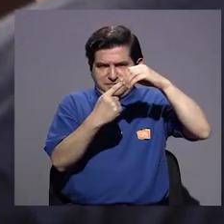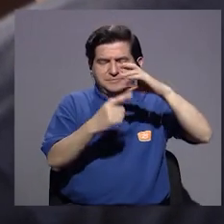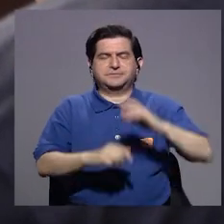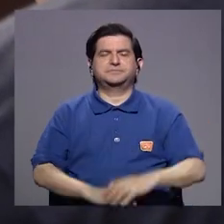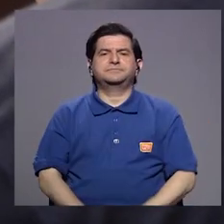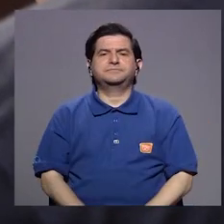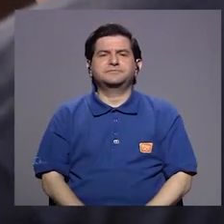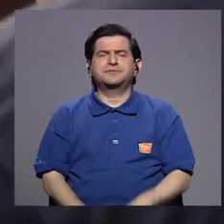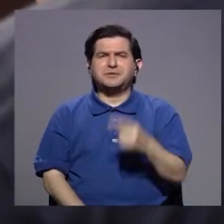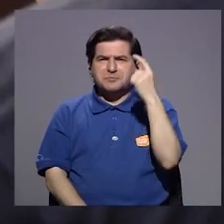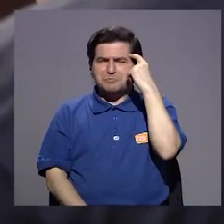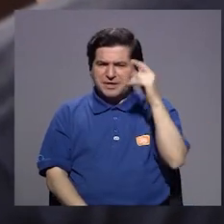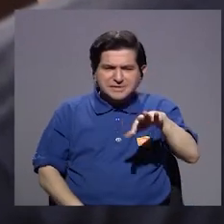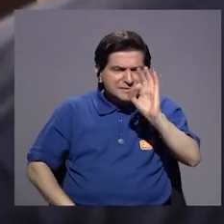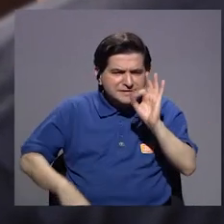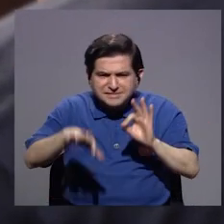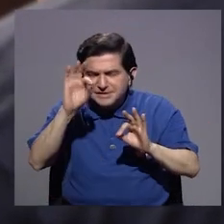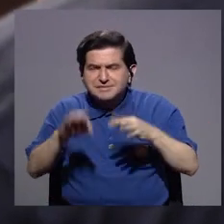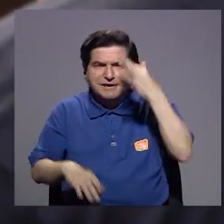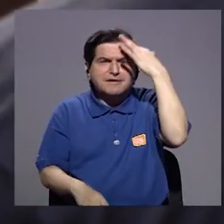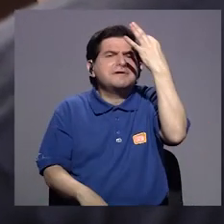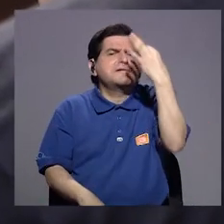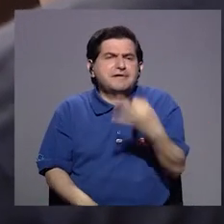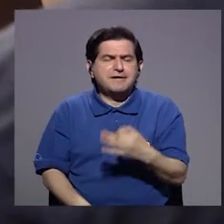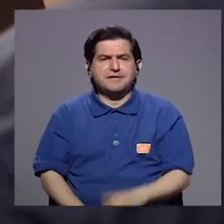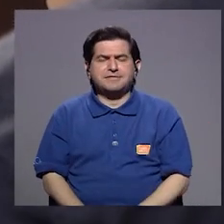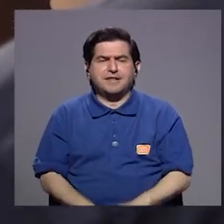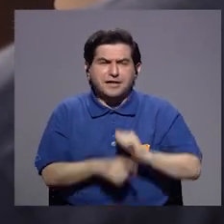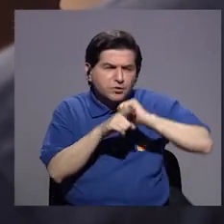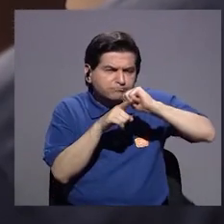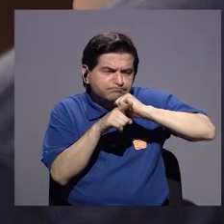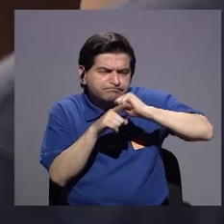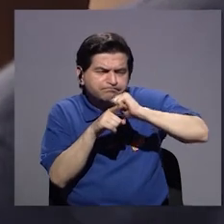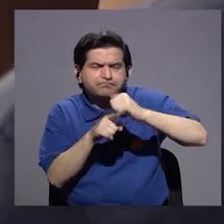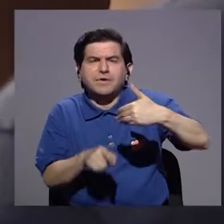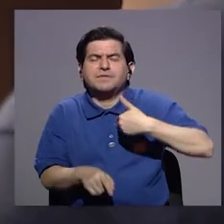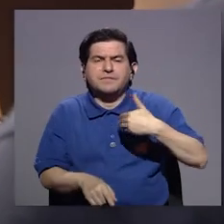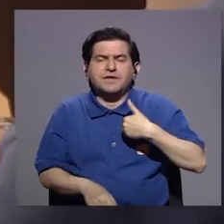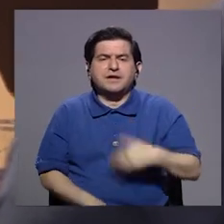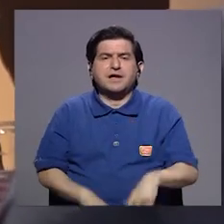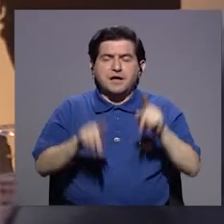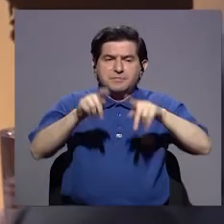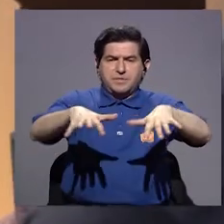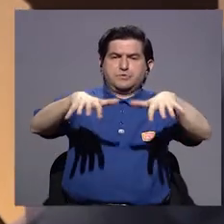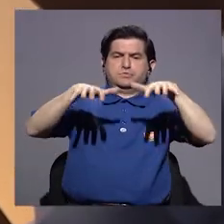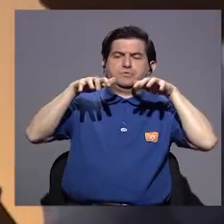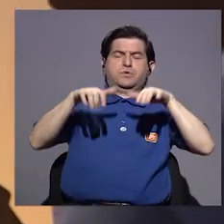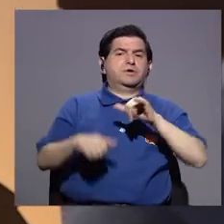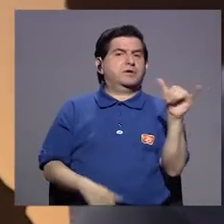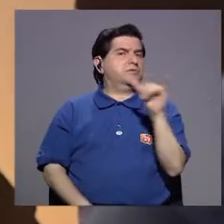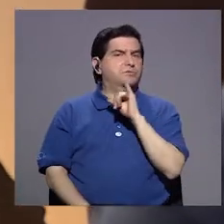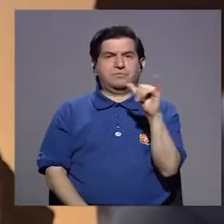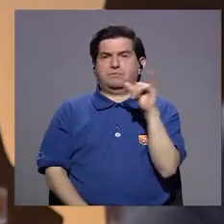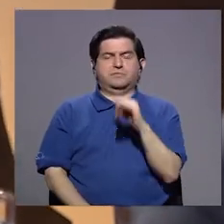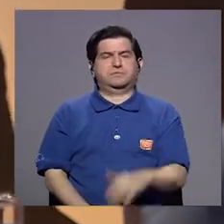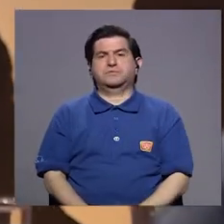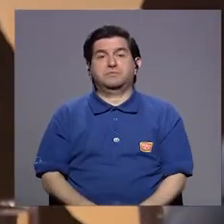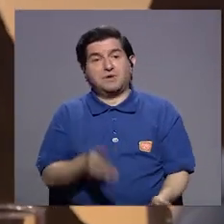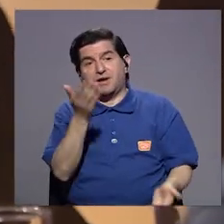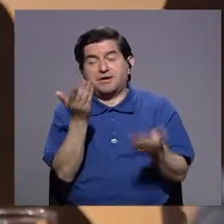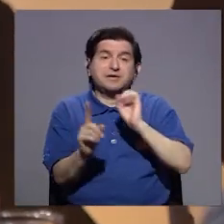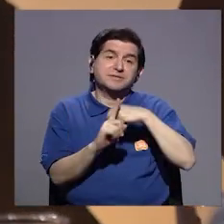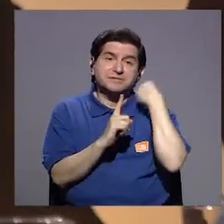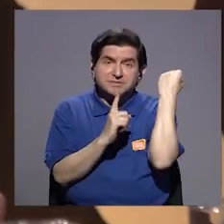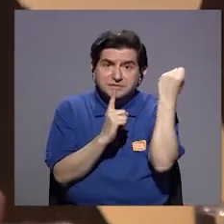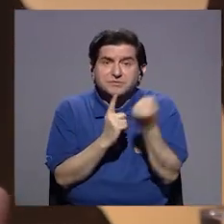también en esa selección ese criterio del entrenamiento que puede tener las audiencias, ¿verdad? No es lo mismo el entrenamiento